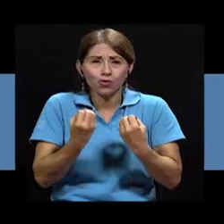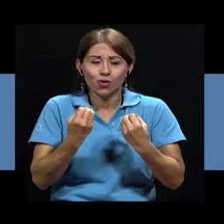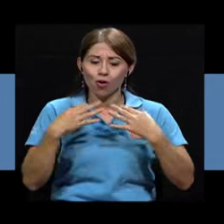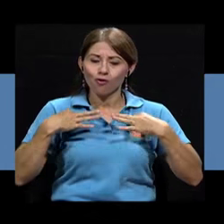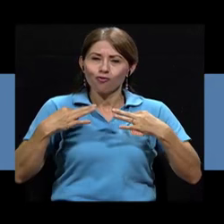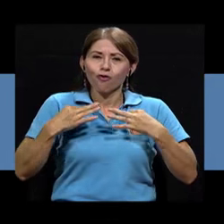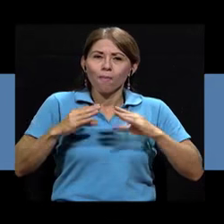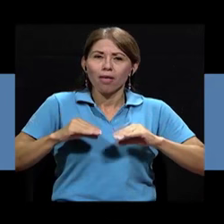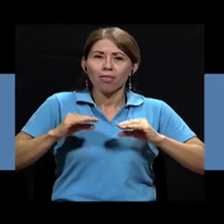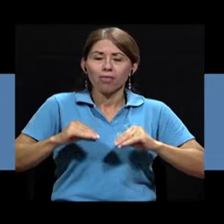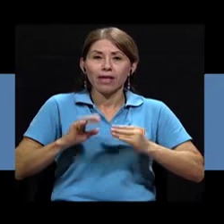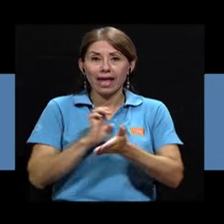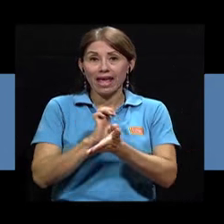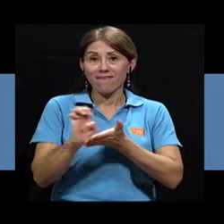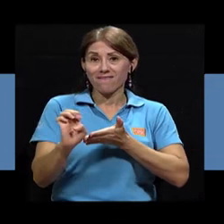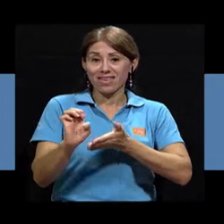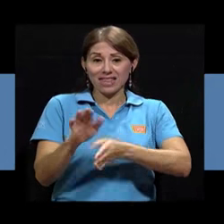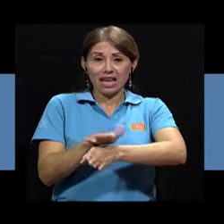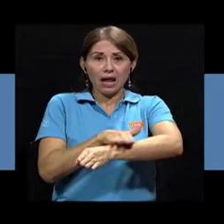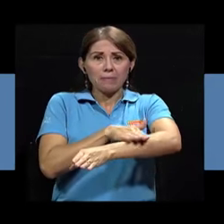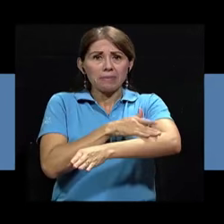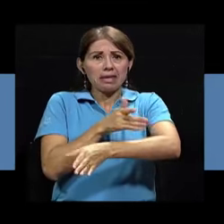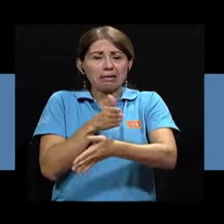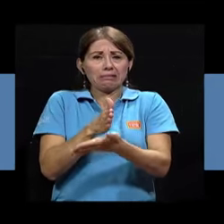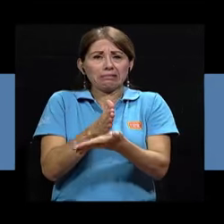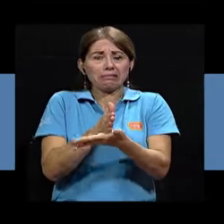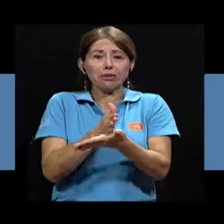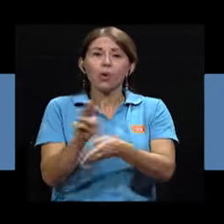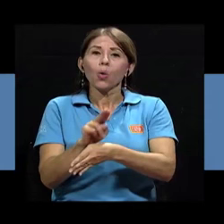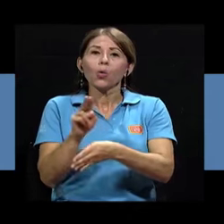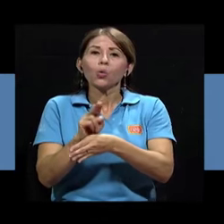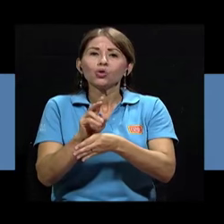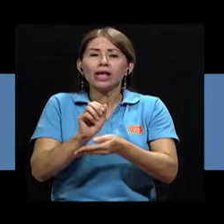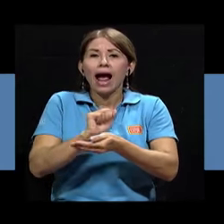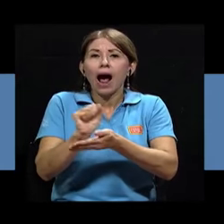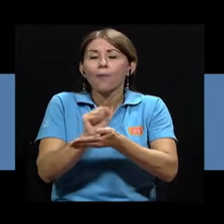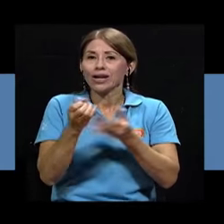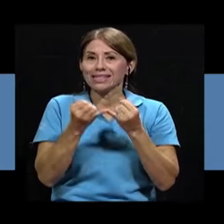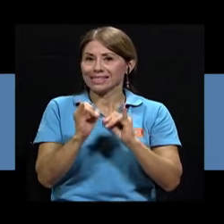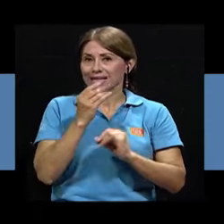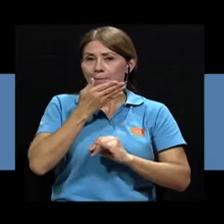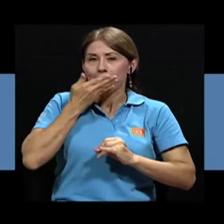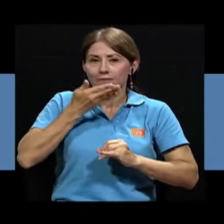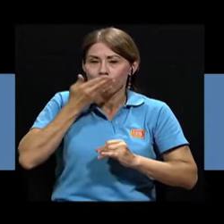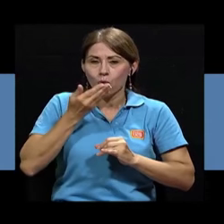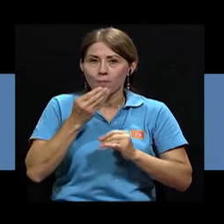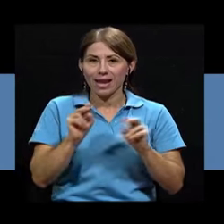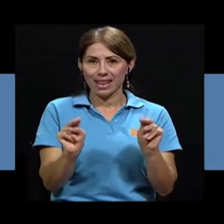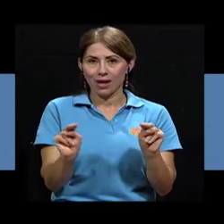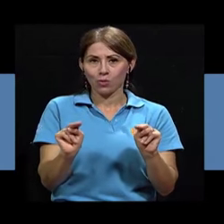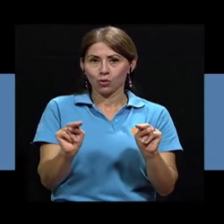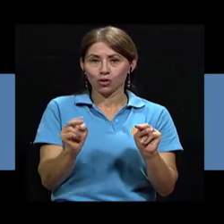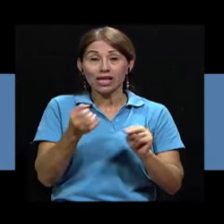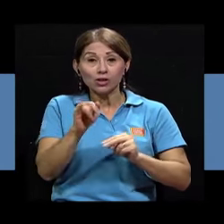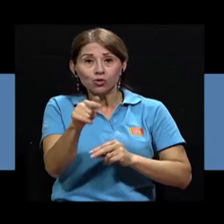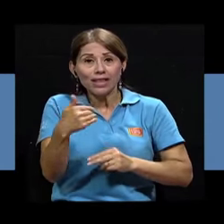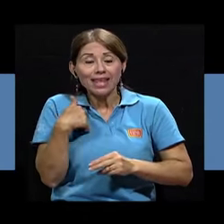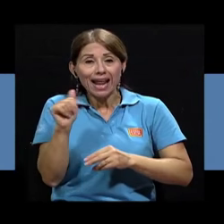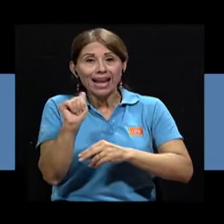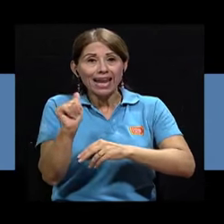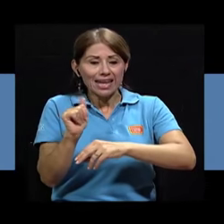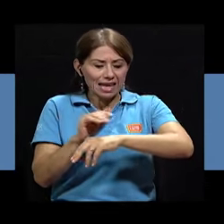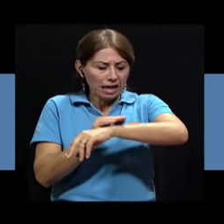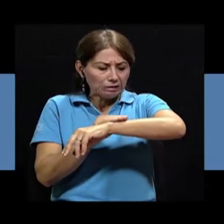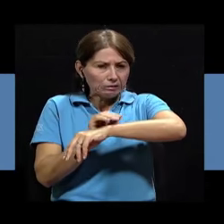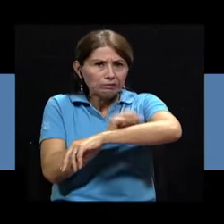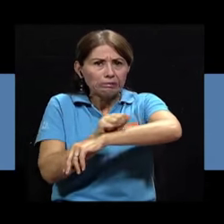posible. Evite irritar la piel. Use jabones neutros y sin perfume. En caso de alergias activas,